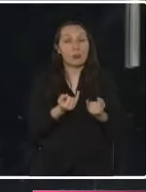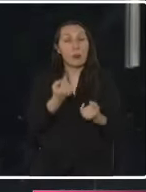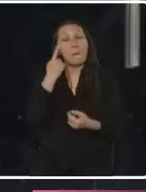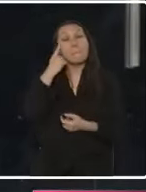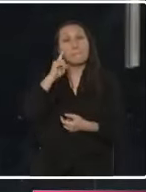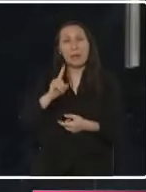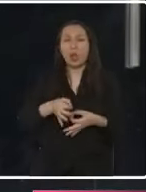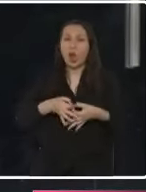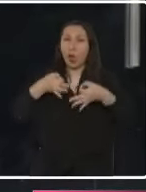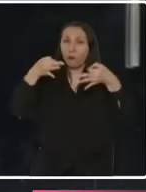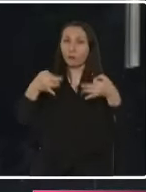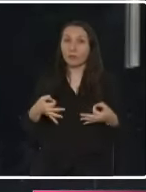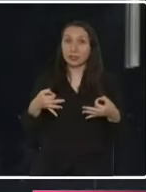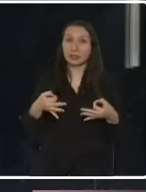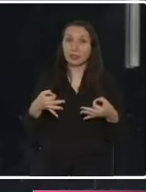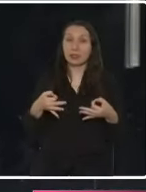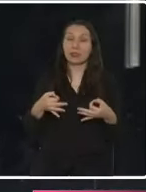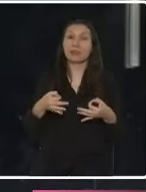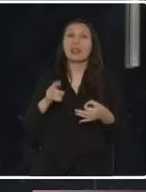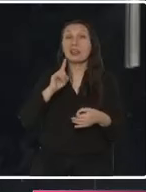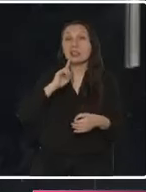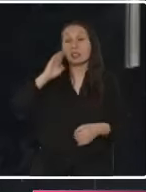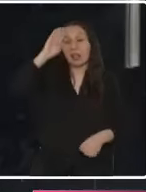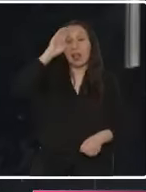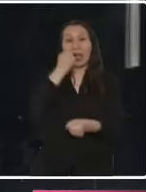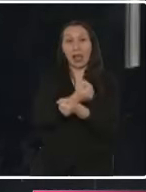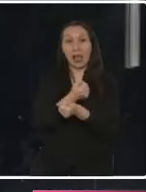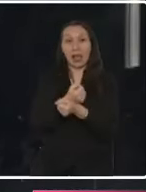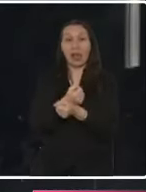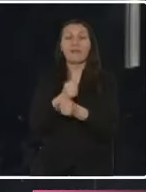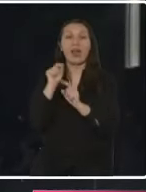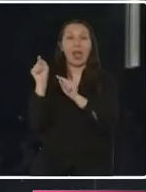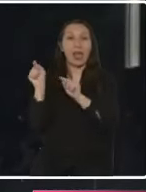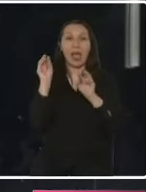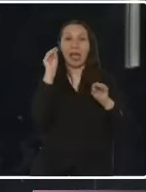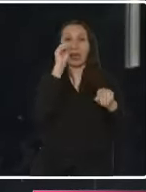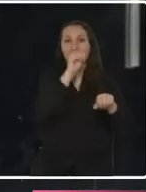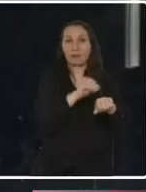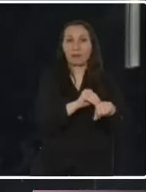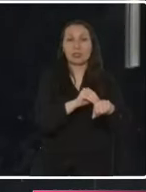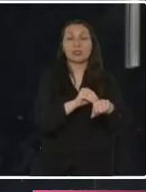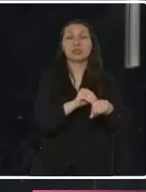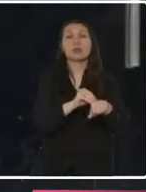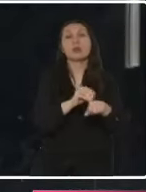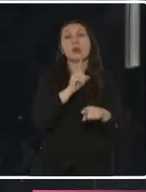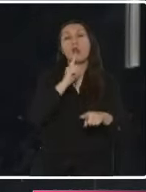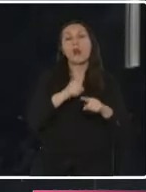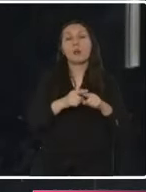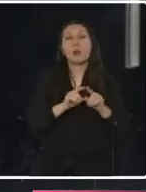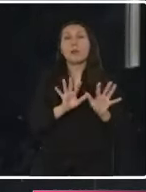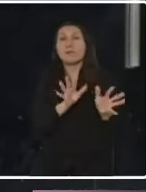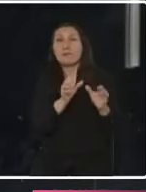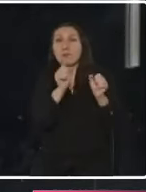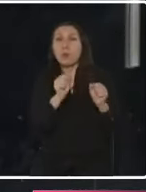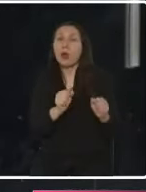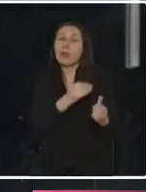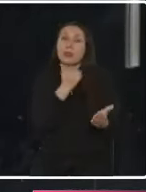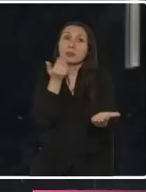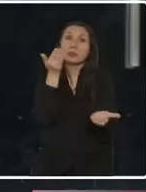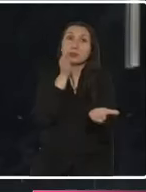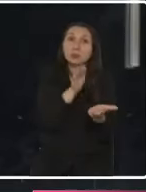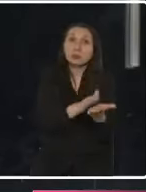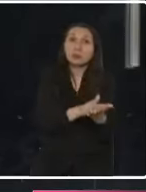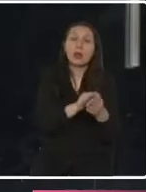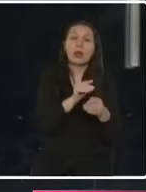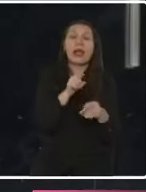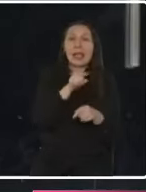zonas afectadas, esto para evitar la comisión de delitos, usurpación de terrenos, que es algo que venían denunciando ya los damnificados. Y